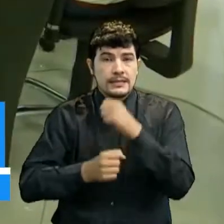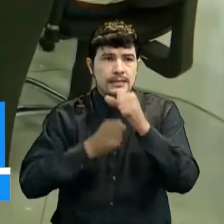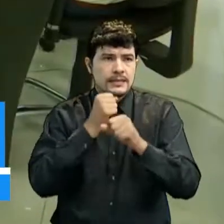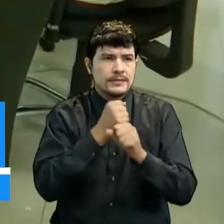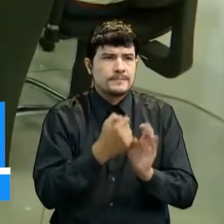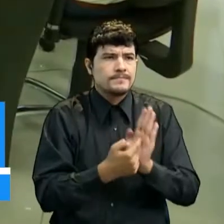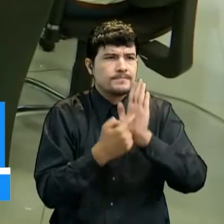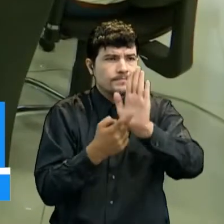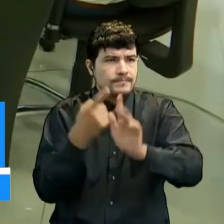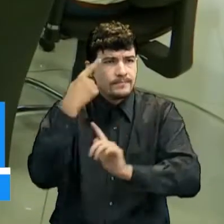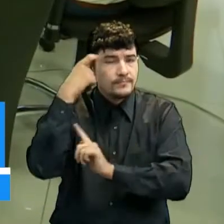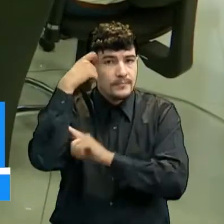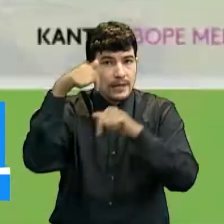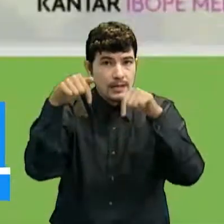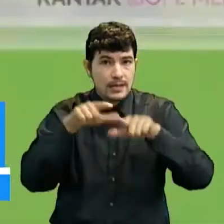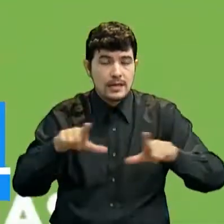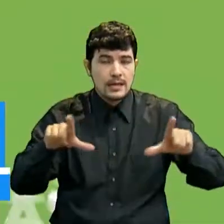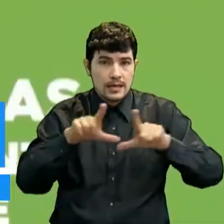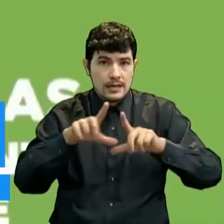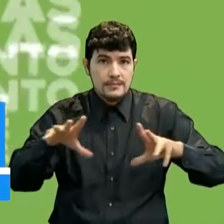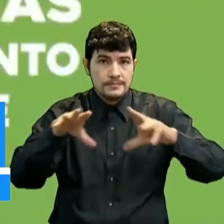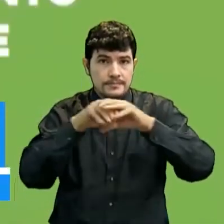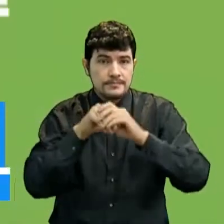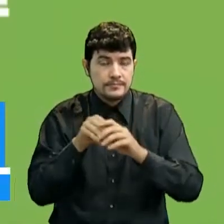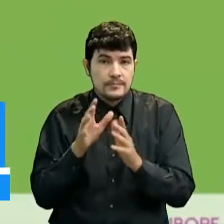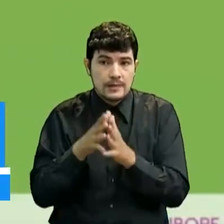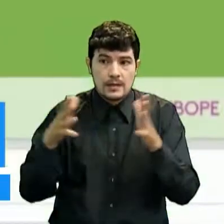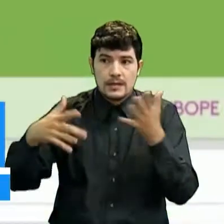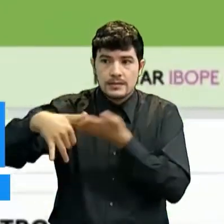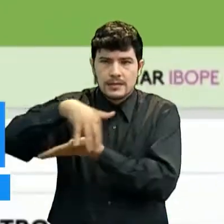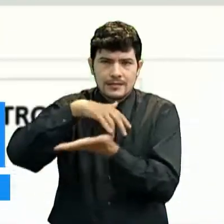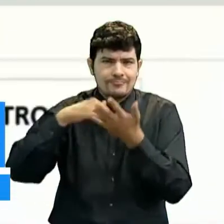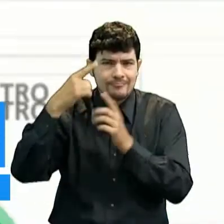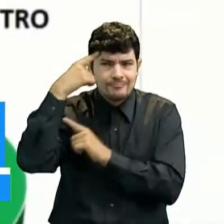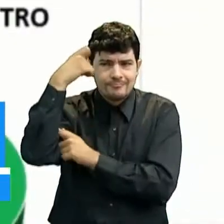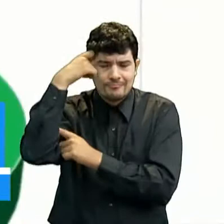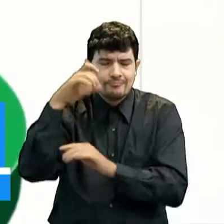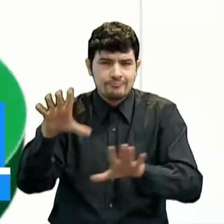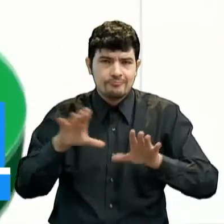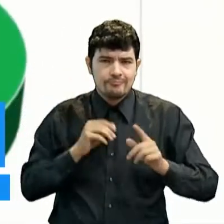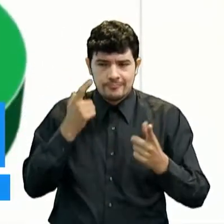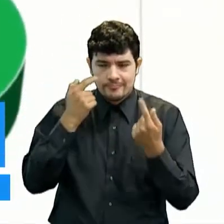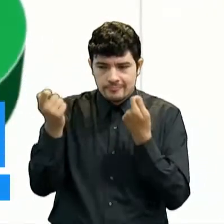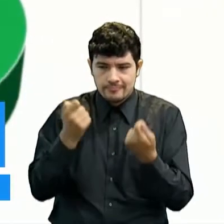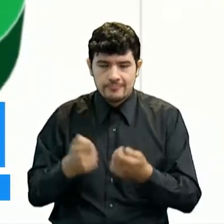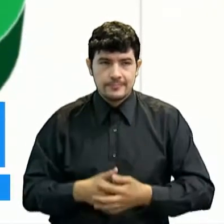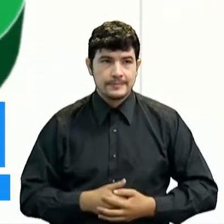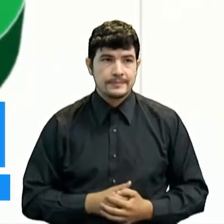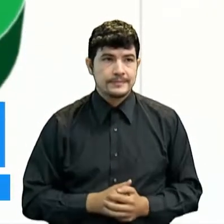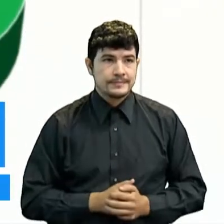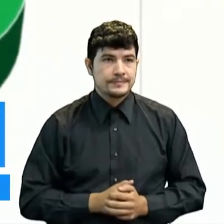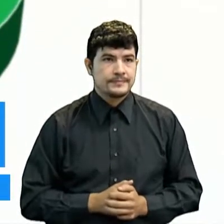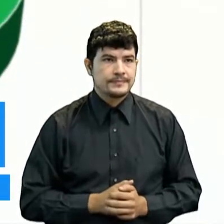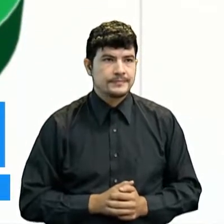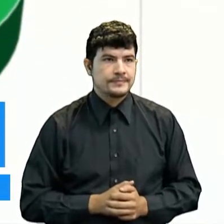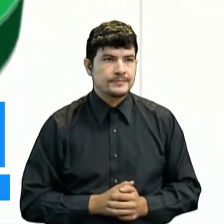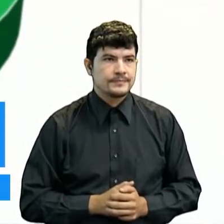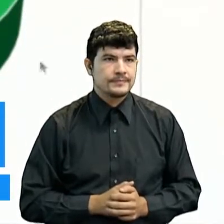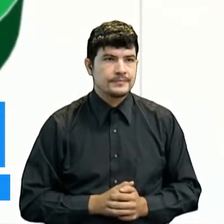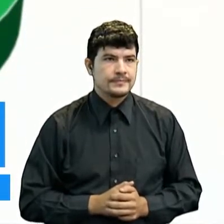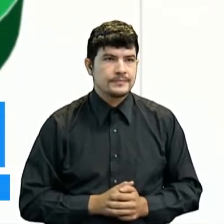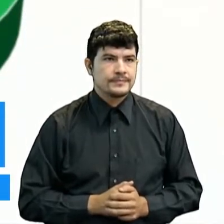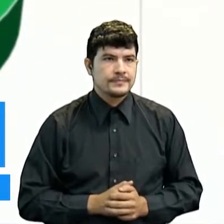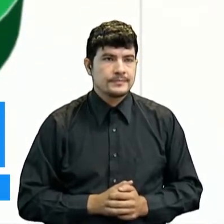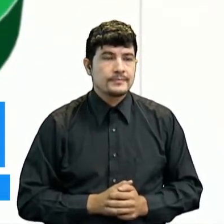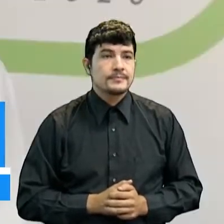los que se ha enfrentado el canal del Gran Santander, incluso con la pandemia de por medio. Pues los alcances son muy buenos a